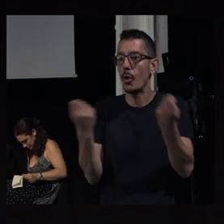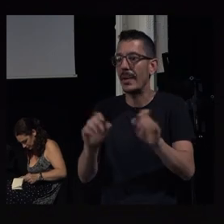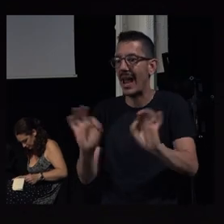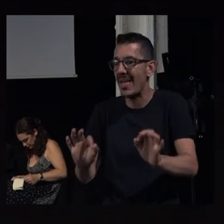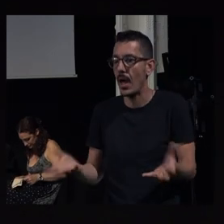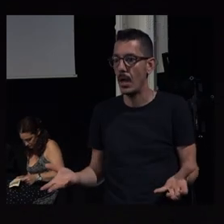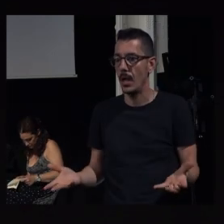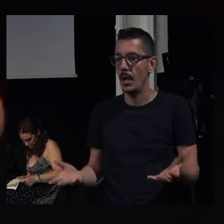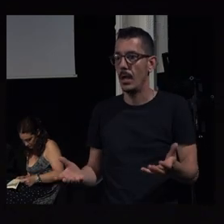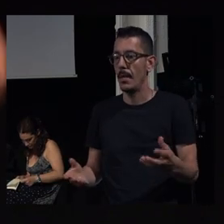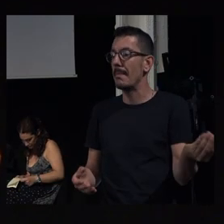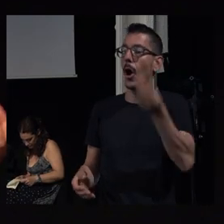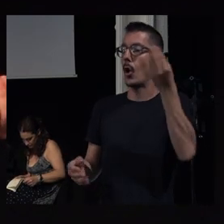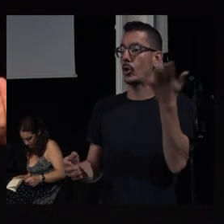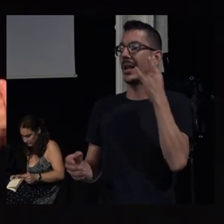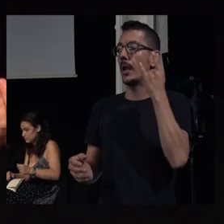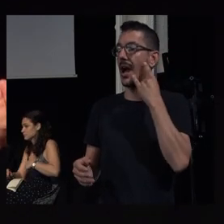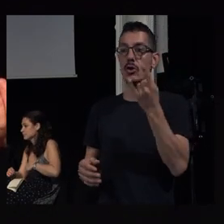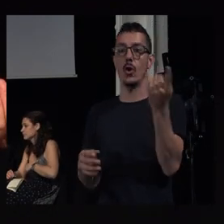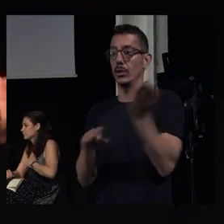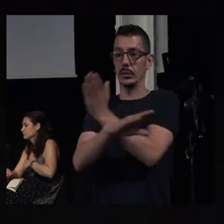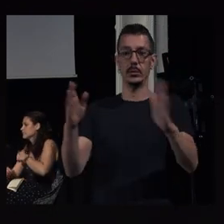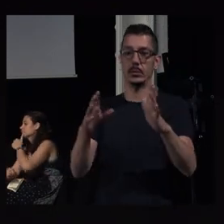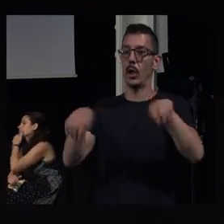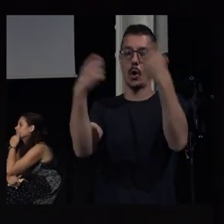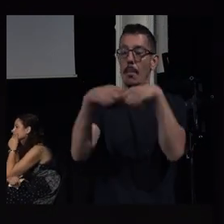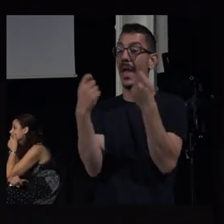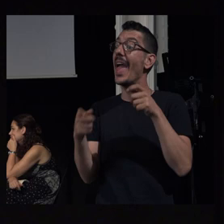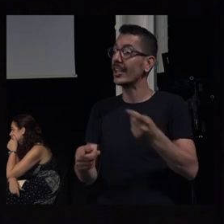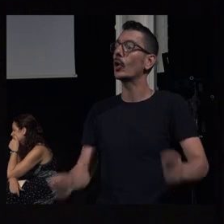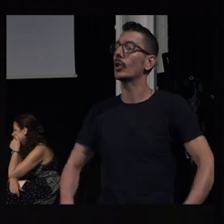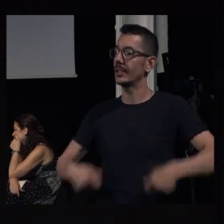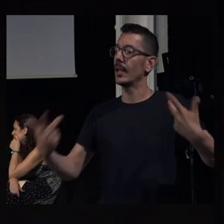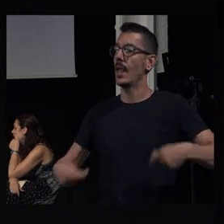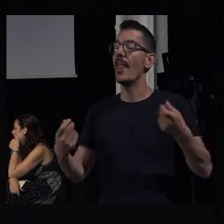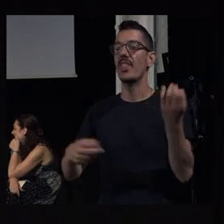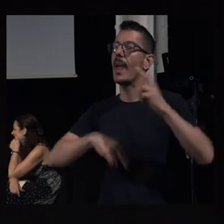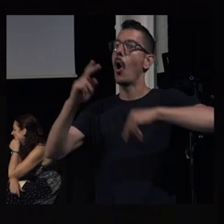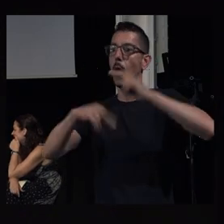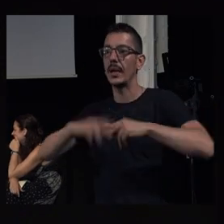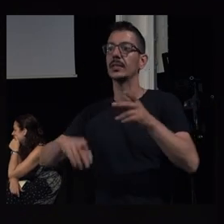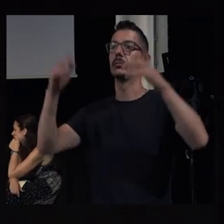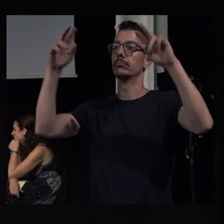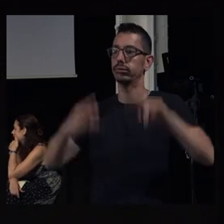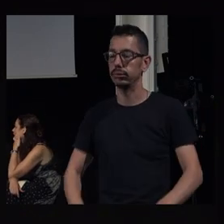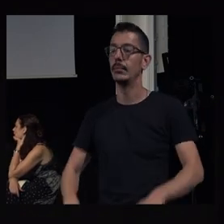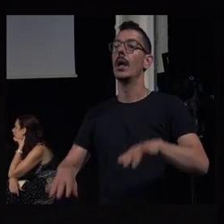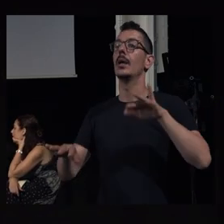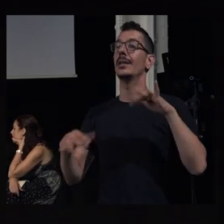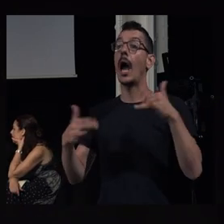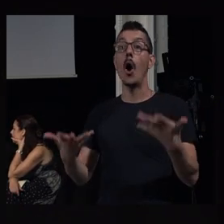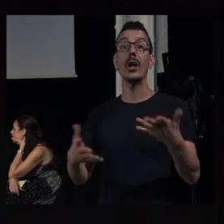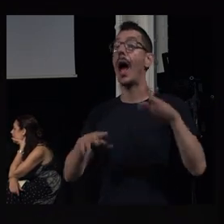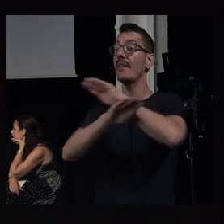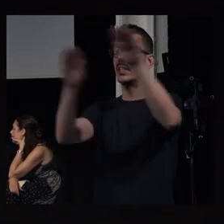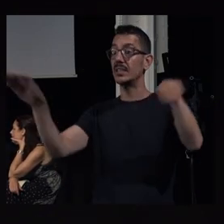esta política es mucho más rompedora y mucho más costosa para la administración, porque aparte de que tenemos que hacer obras, le tenemos que decir a la ciudadanía que a partir de ahora al cuerpo no le